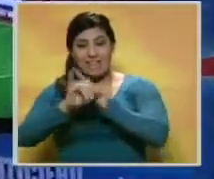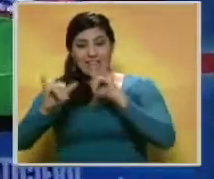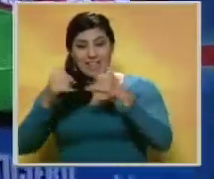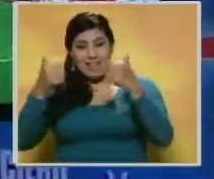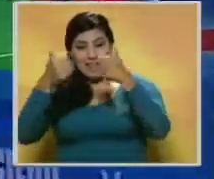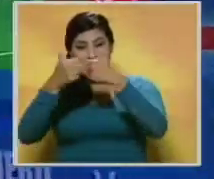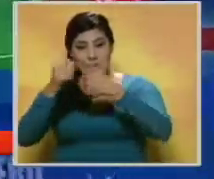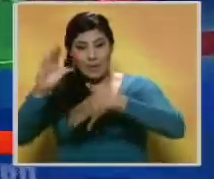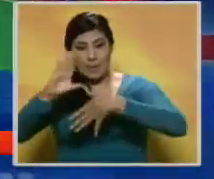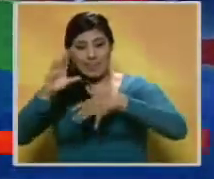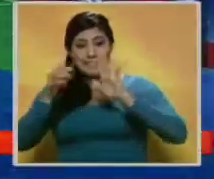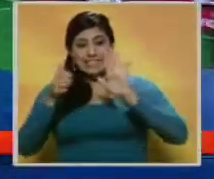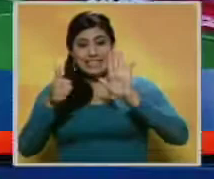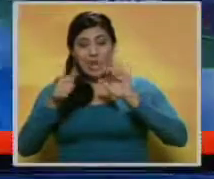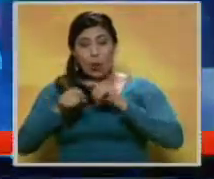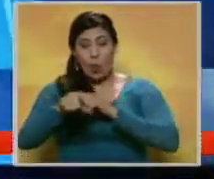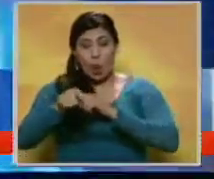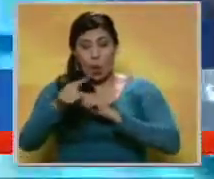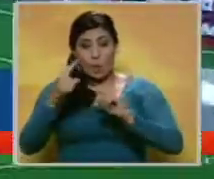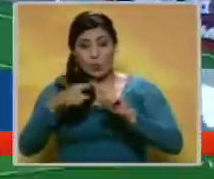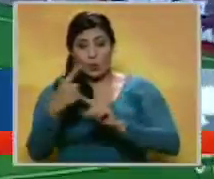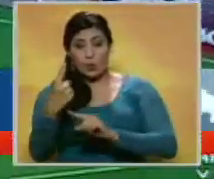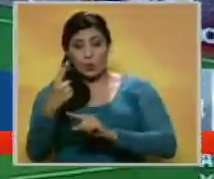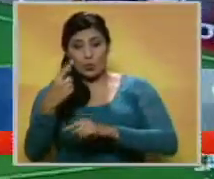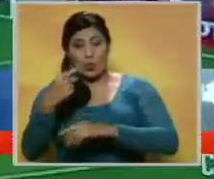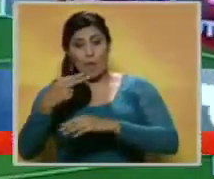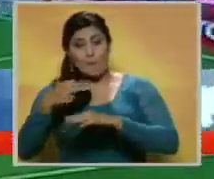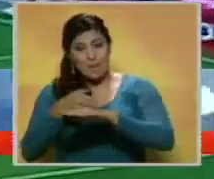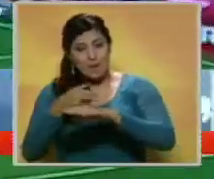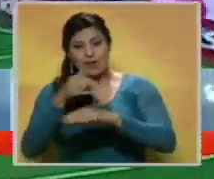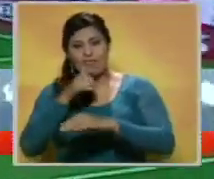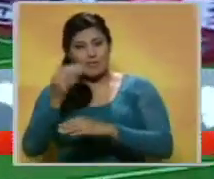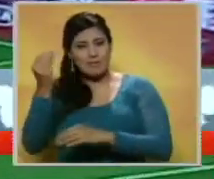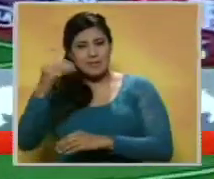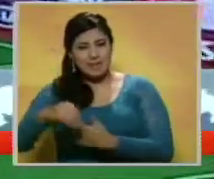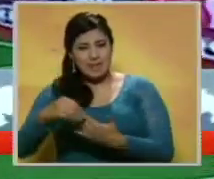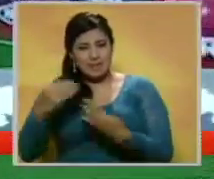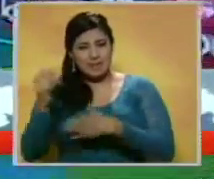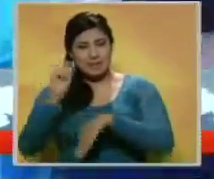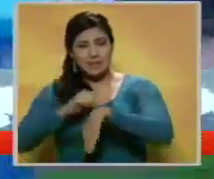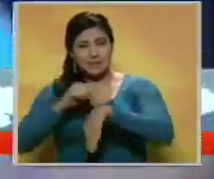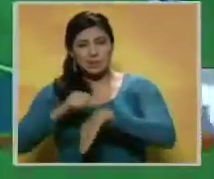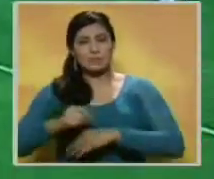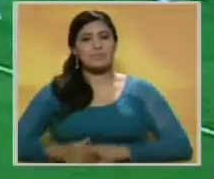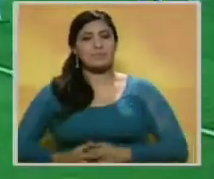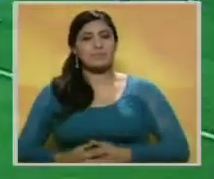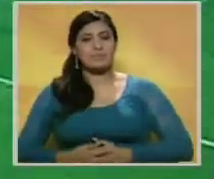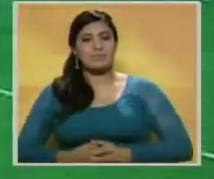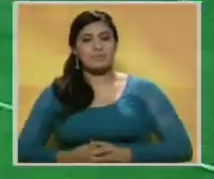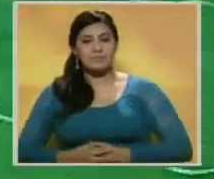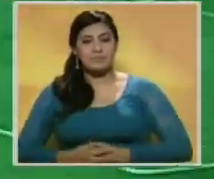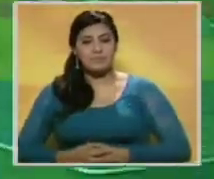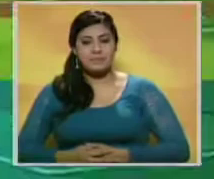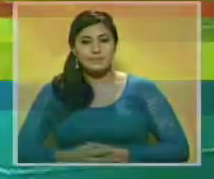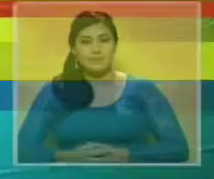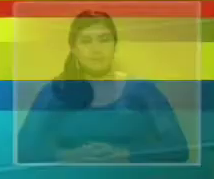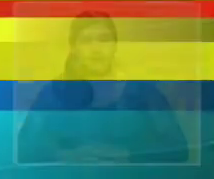la Copa América con 6-1 ante Paraguay. Más detalles en minutos.